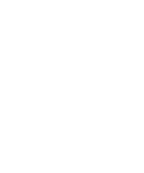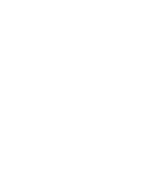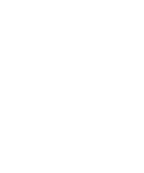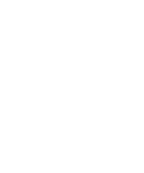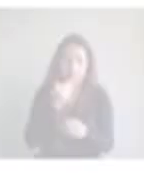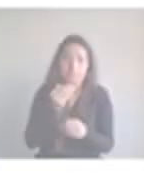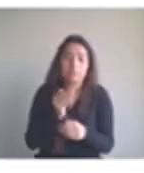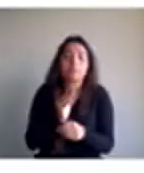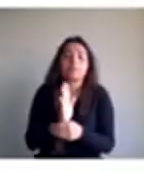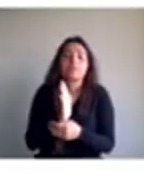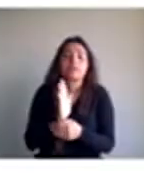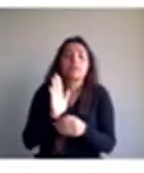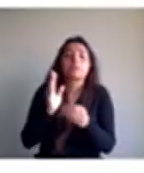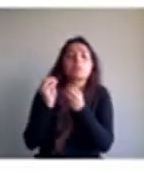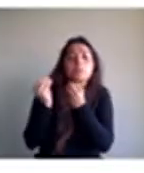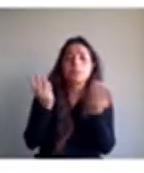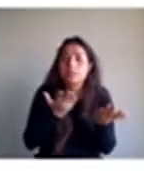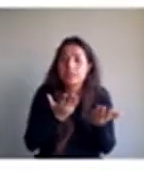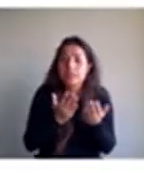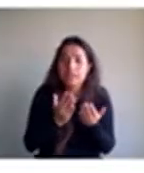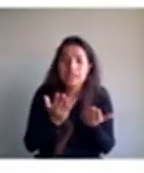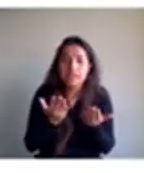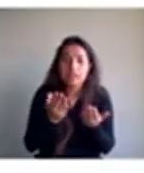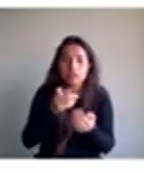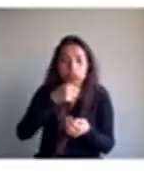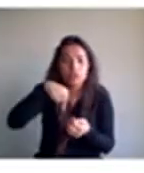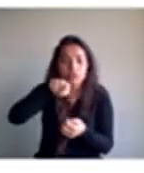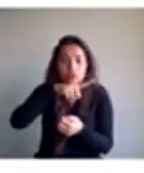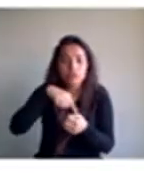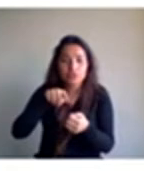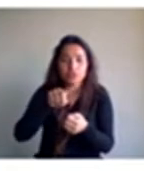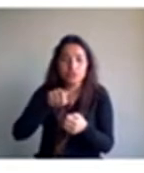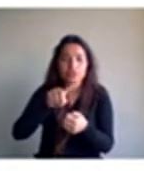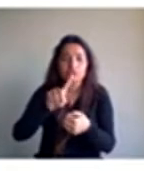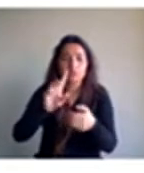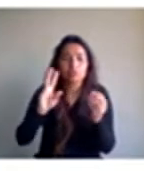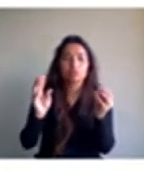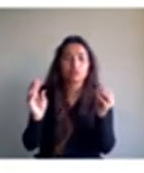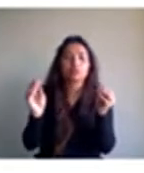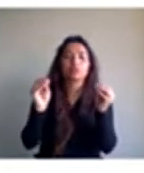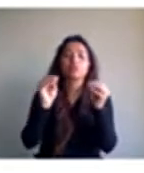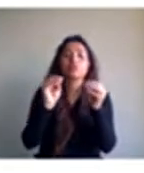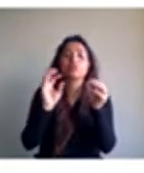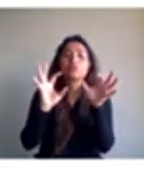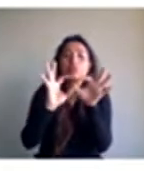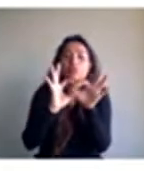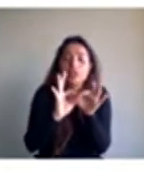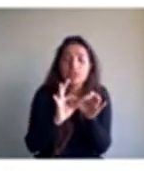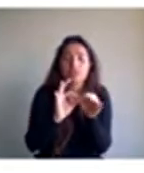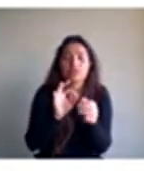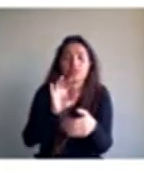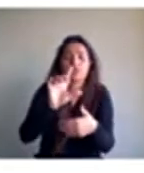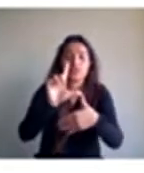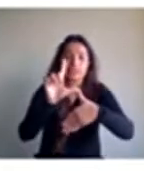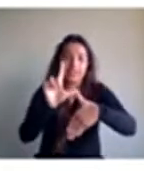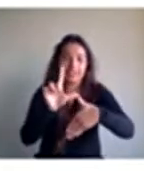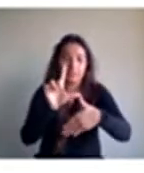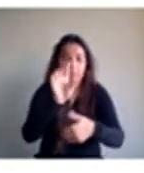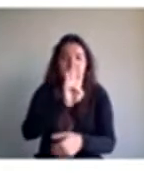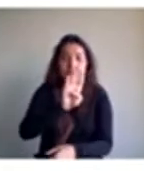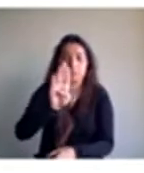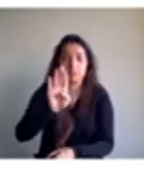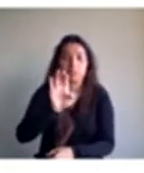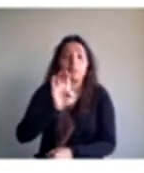capacitación regional somos región unidos por la inclusión por favor cuéntanos a todos quién nos acompaña en este espacio